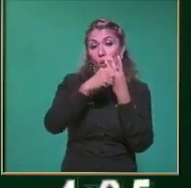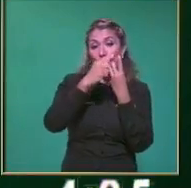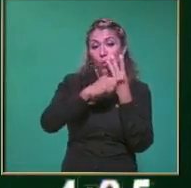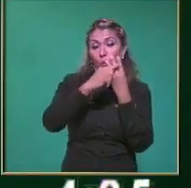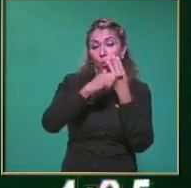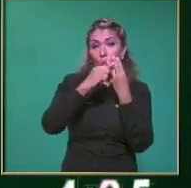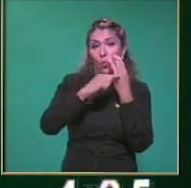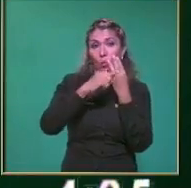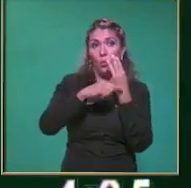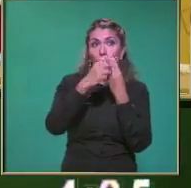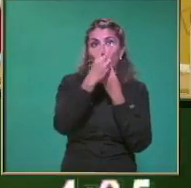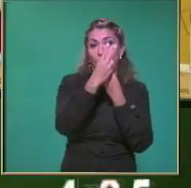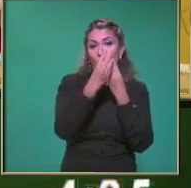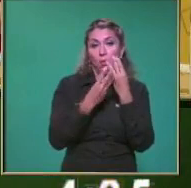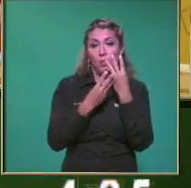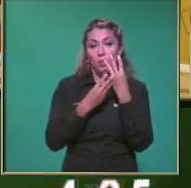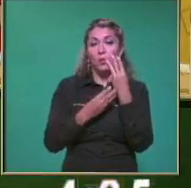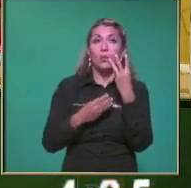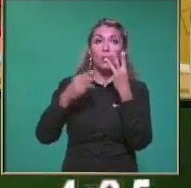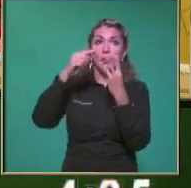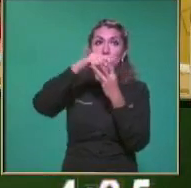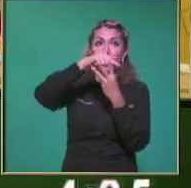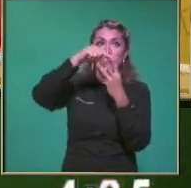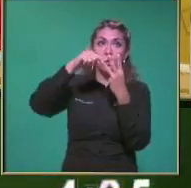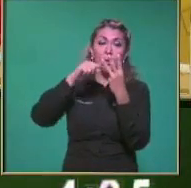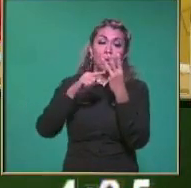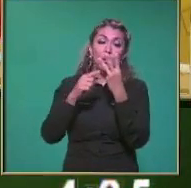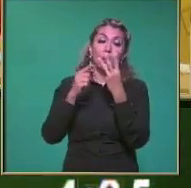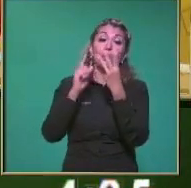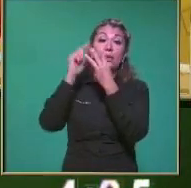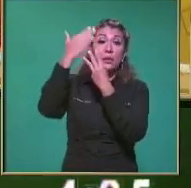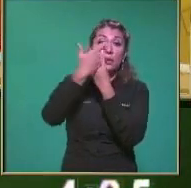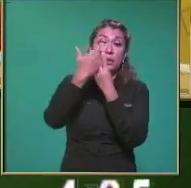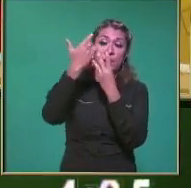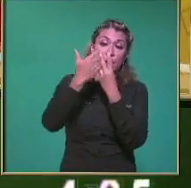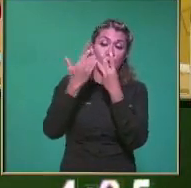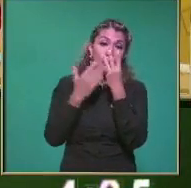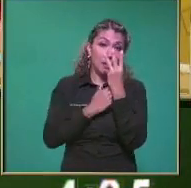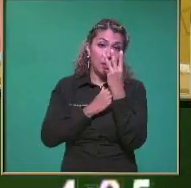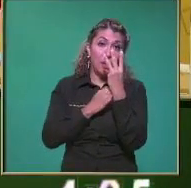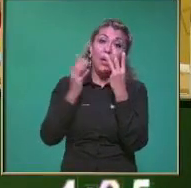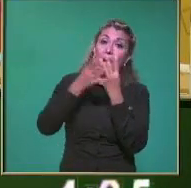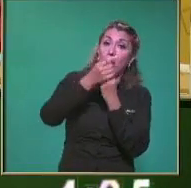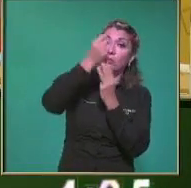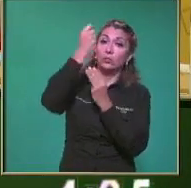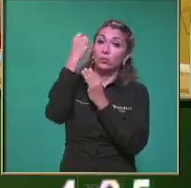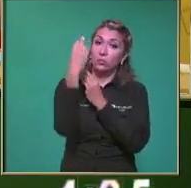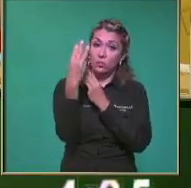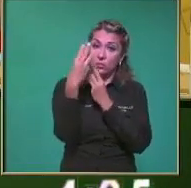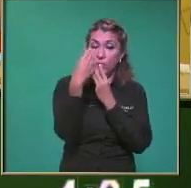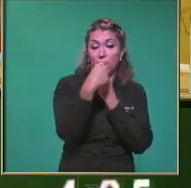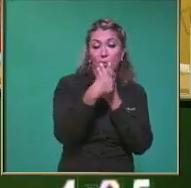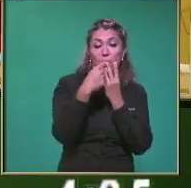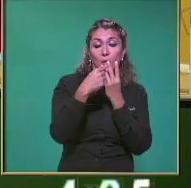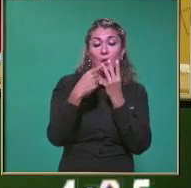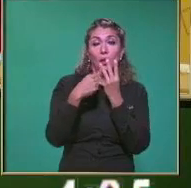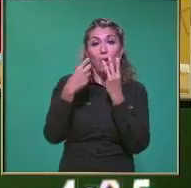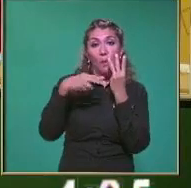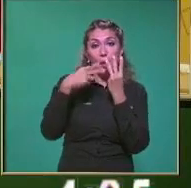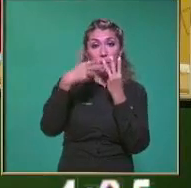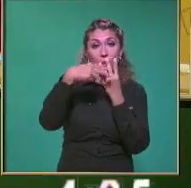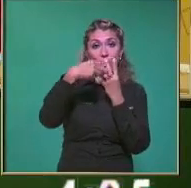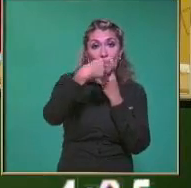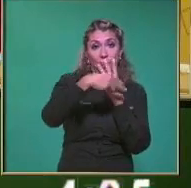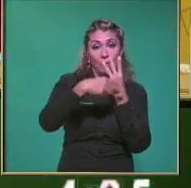significa dos tercios. Luego tengo también el mismo entero partido en tercios, pero ahora sí tomé los tres pedazos, eso significa que